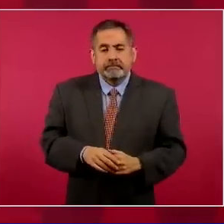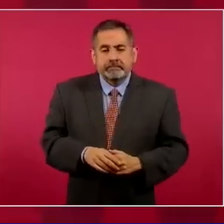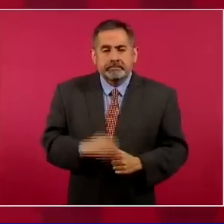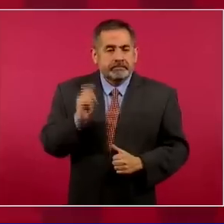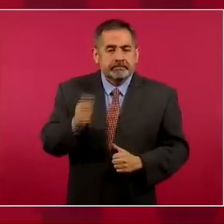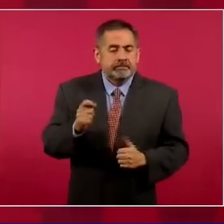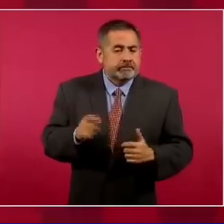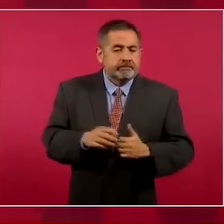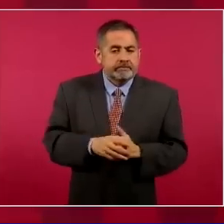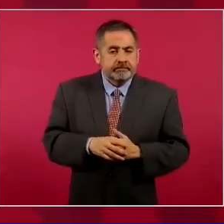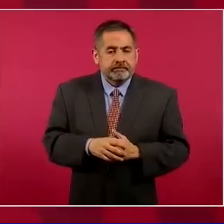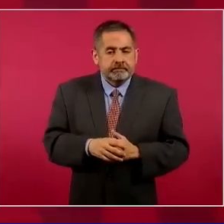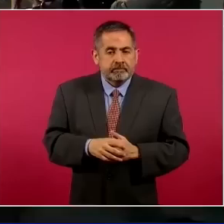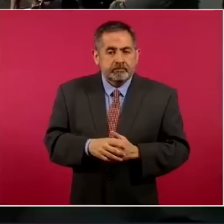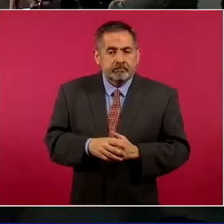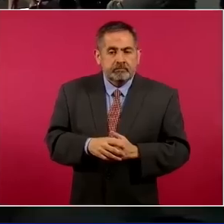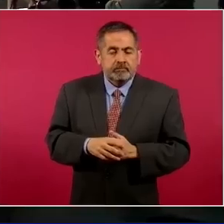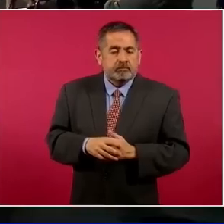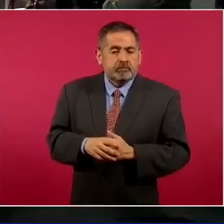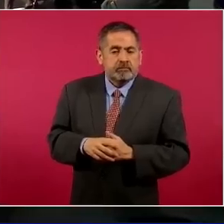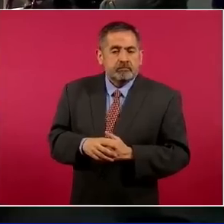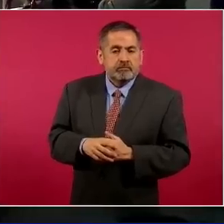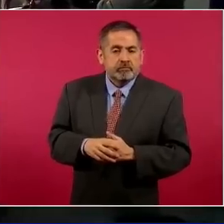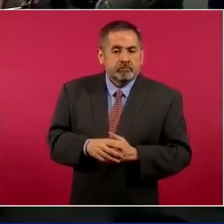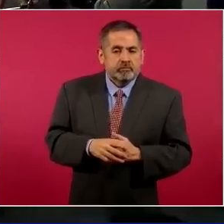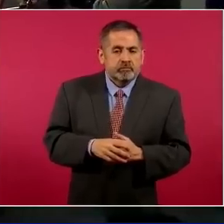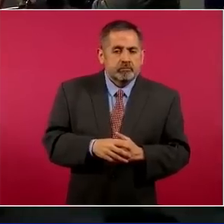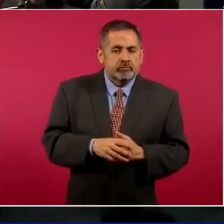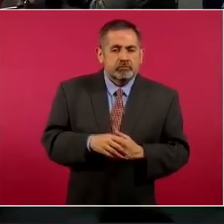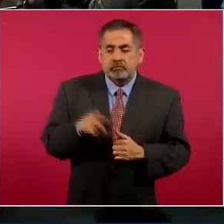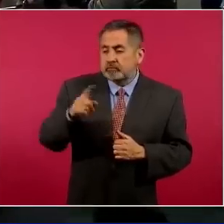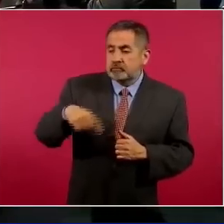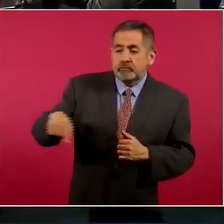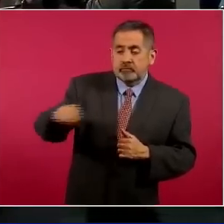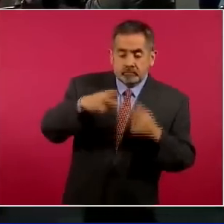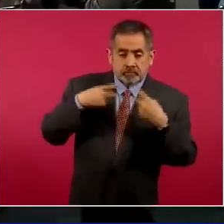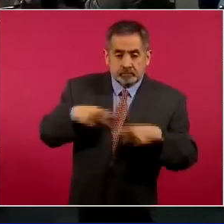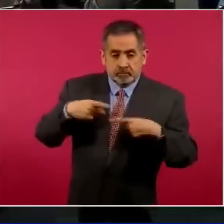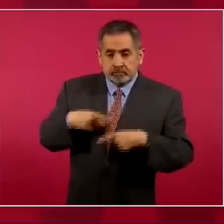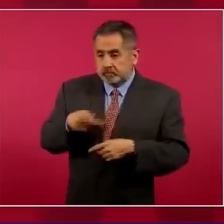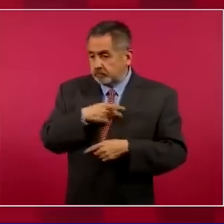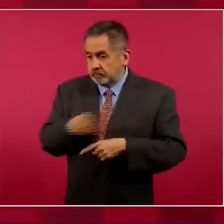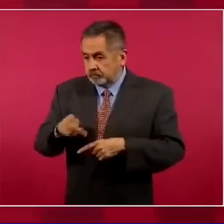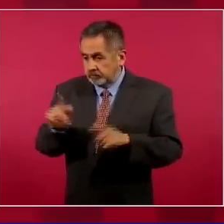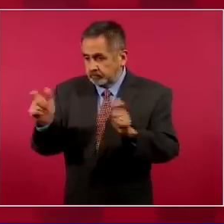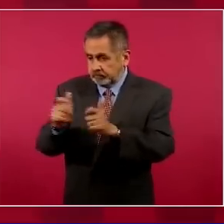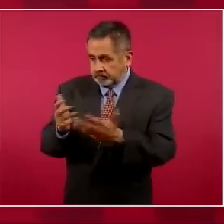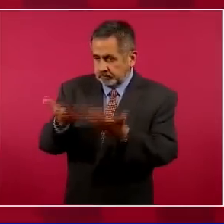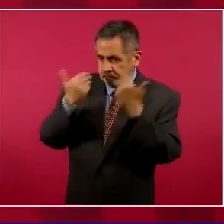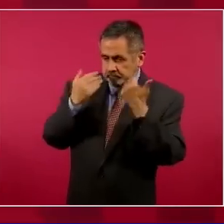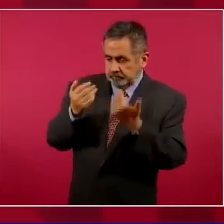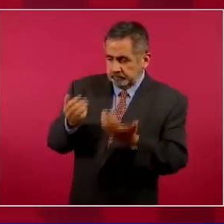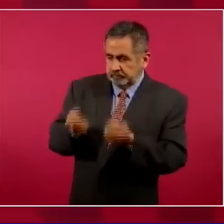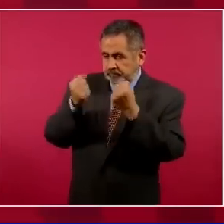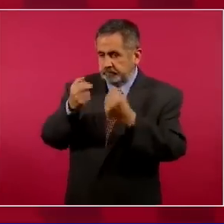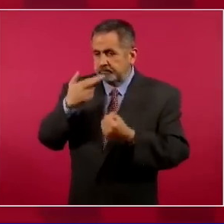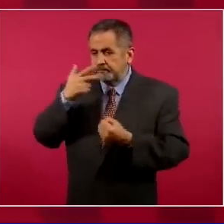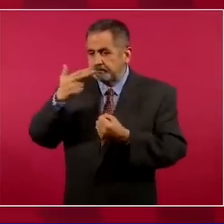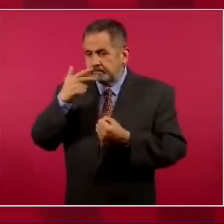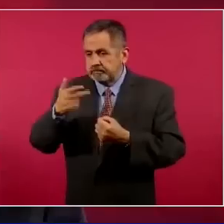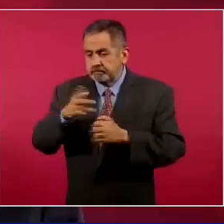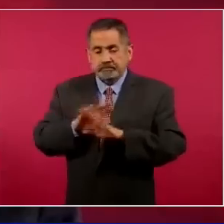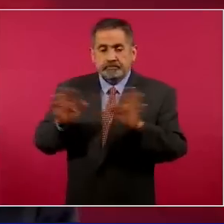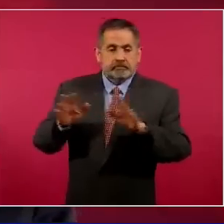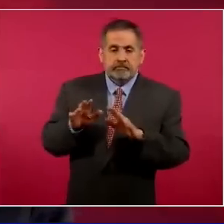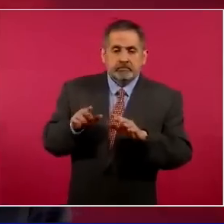es no solo el sacar de la pobreza a millones de mexicanos, sino que el que